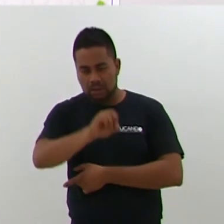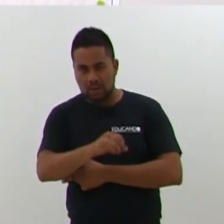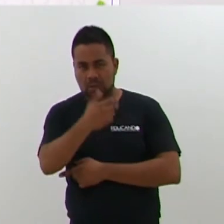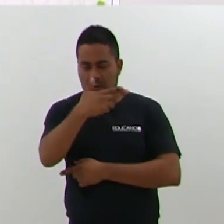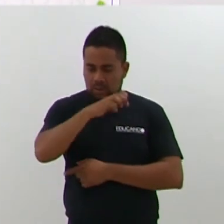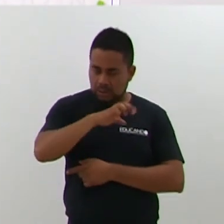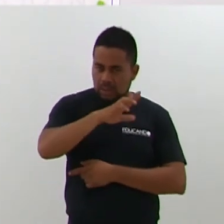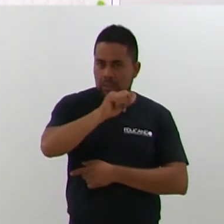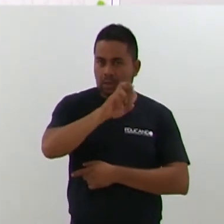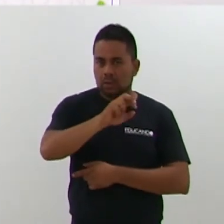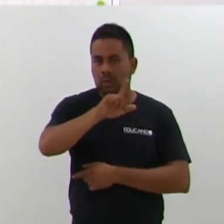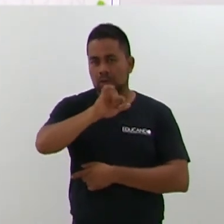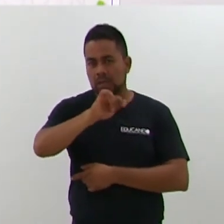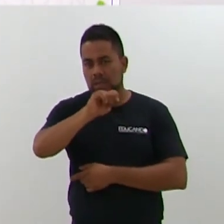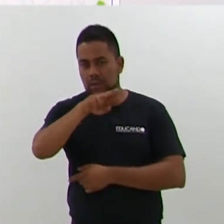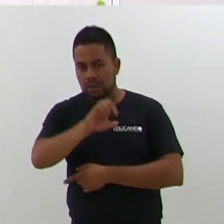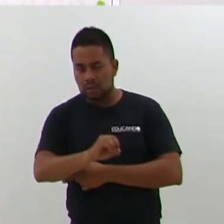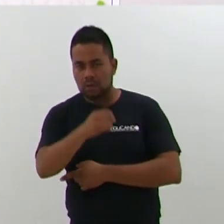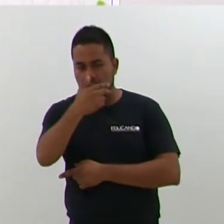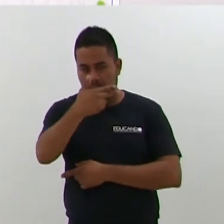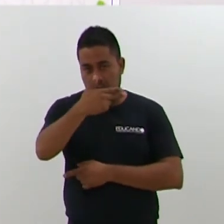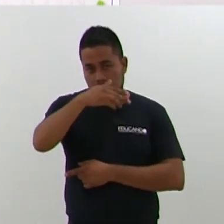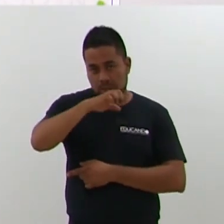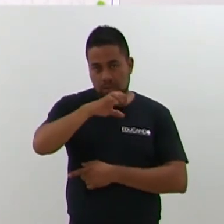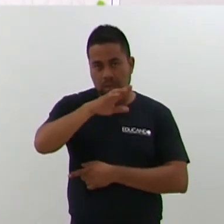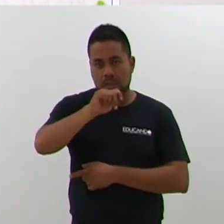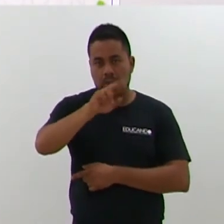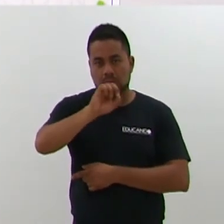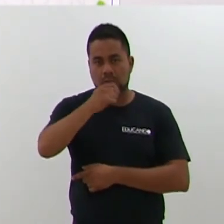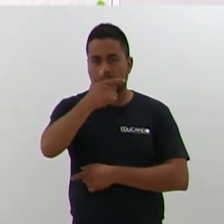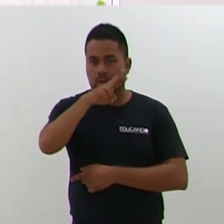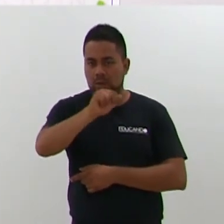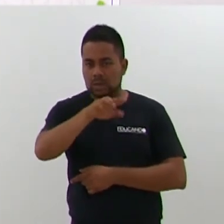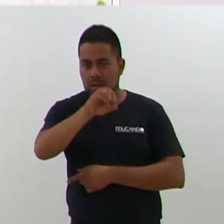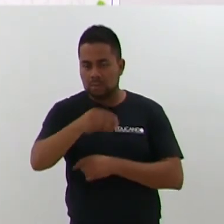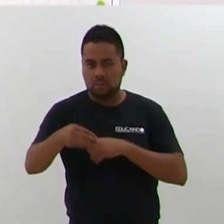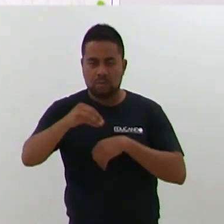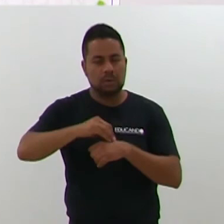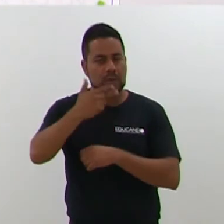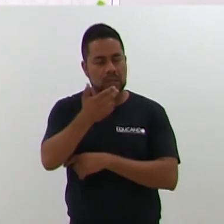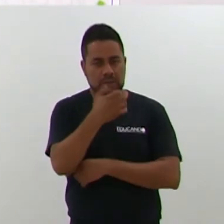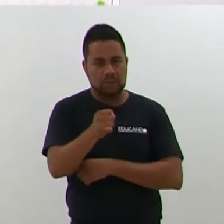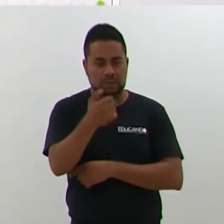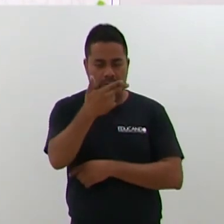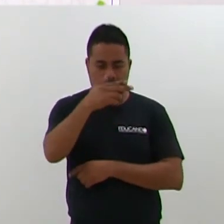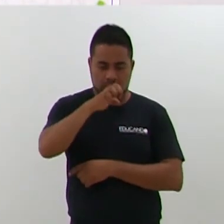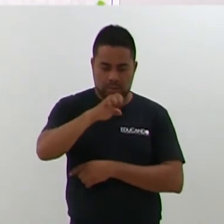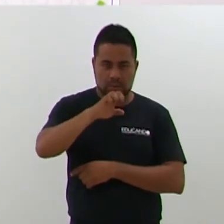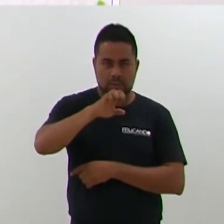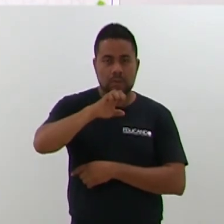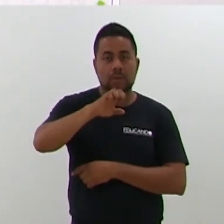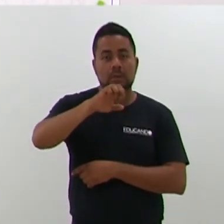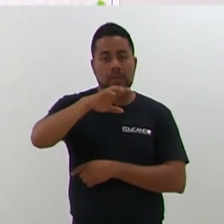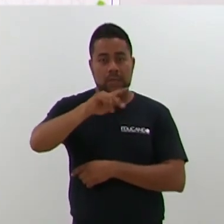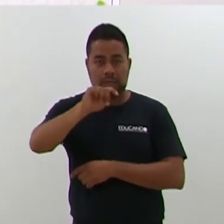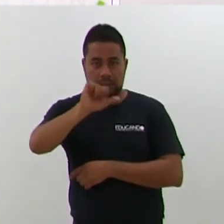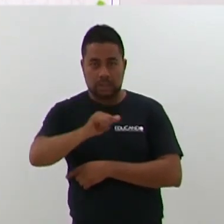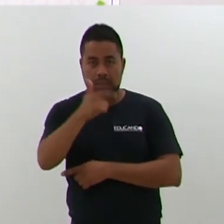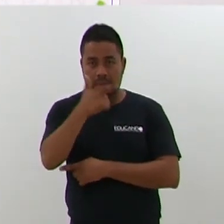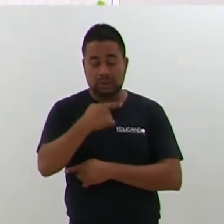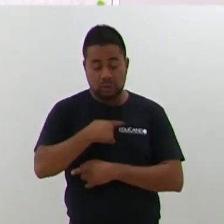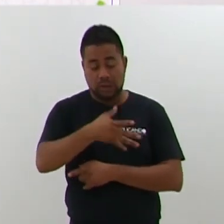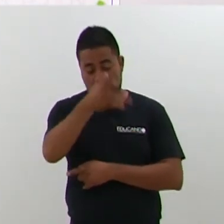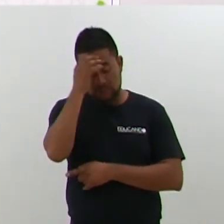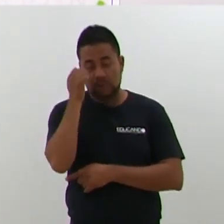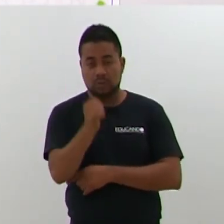ectolitro, ectogramo, todas ellas llevan H, ¿sí? Hepta, que significa 7, acuérdense muy bien, hoy aprendí muy bien eso,